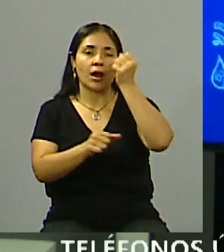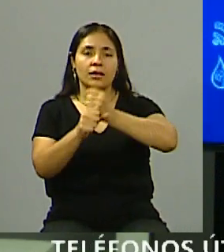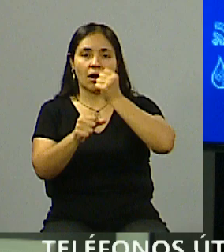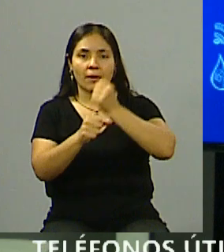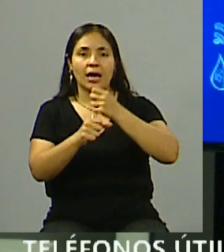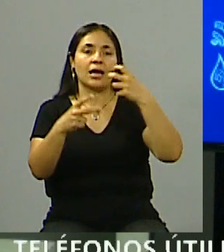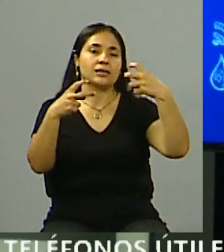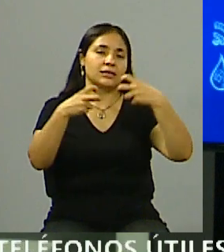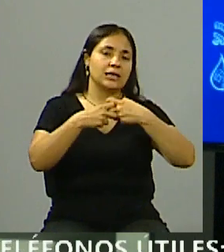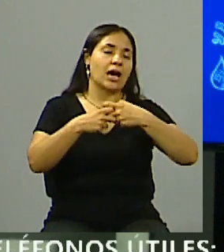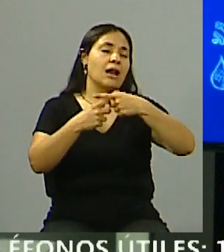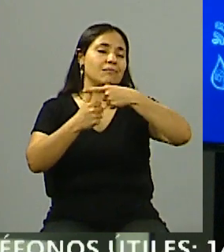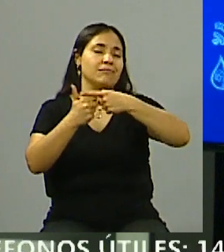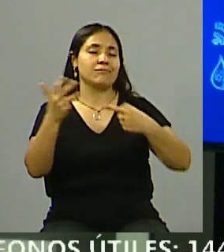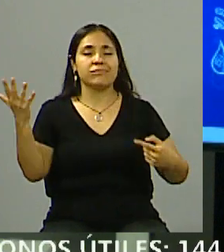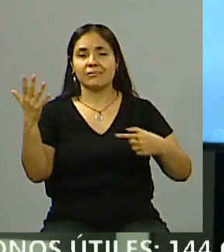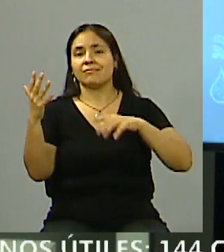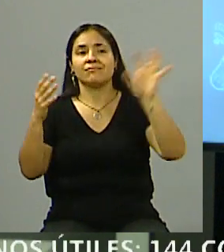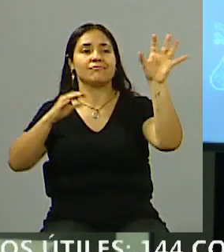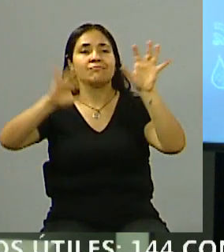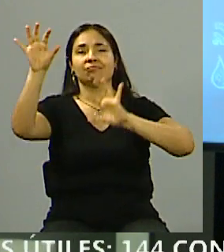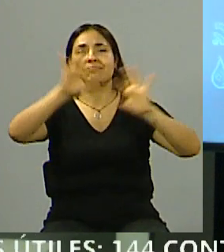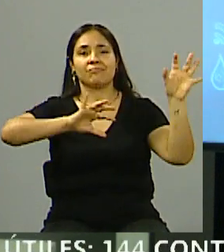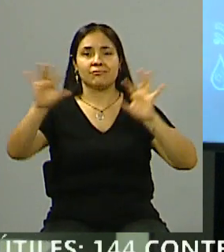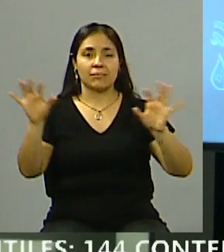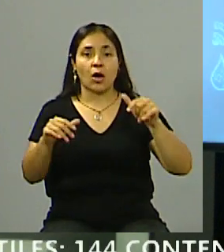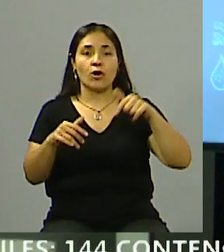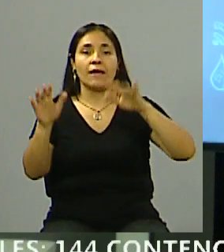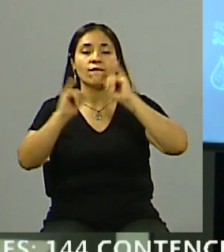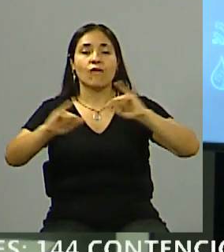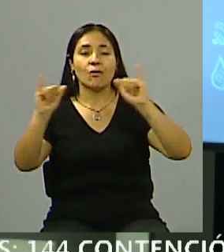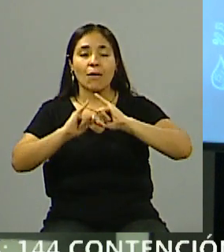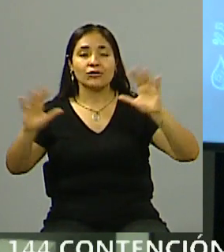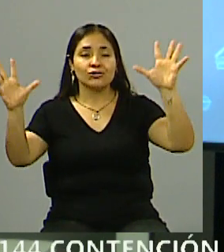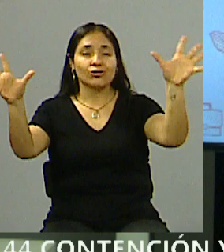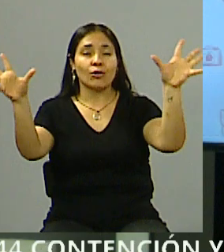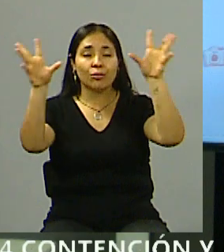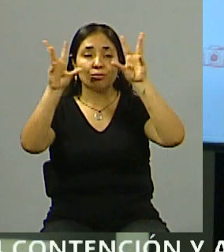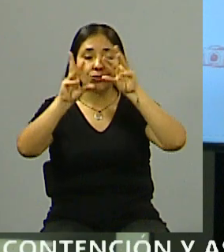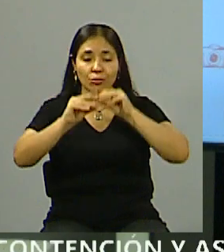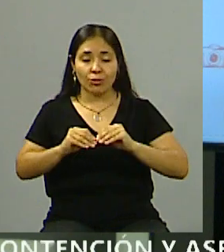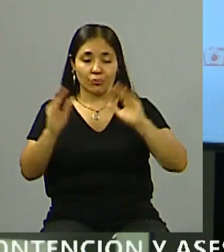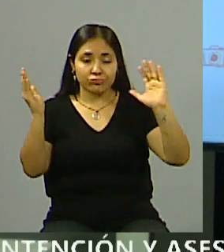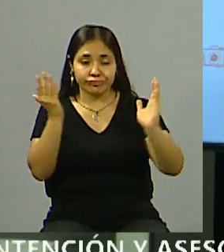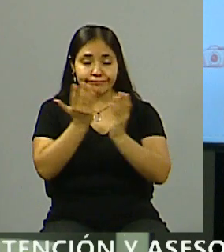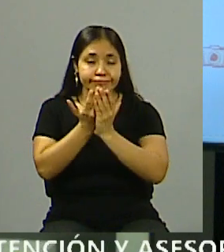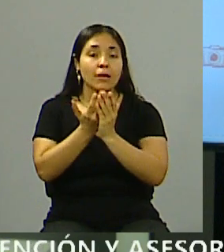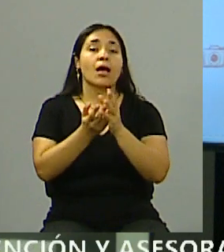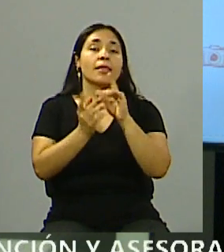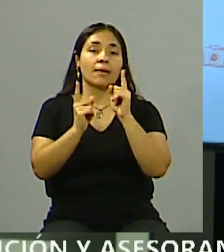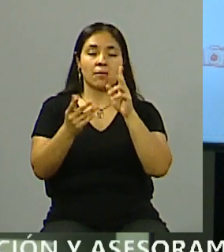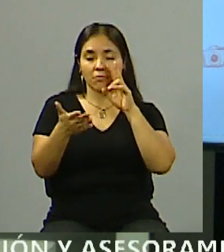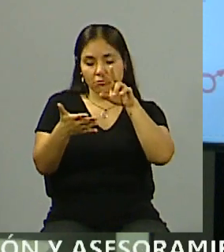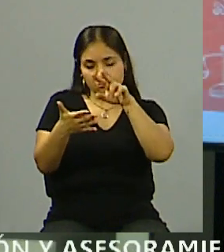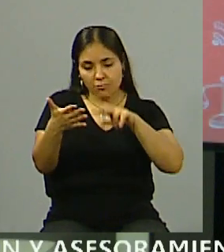sindicales, etcétera. Entonces lo que hicimos fue reunir esa información y además mirarla desde una óptica particular, que es